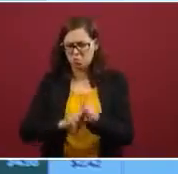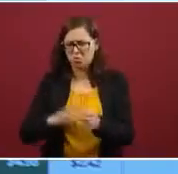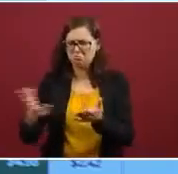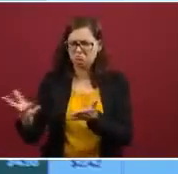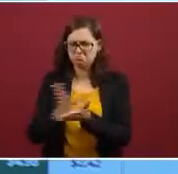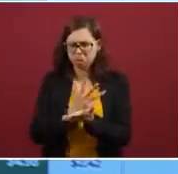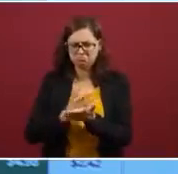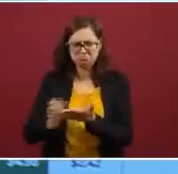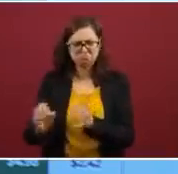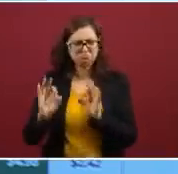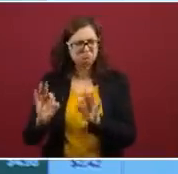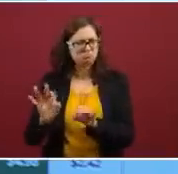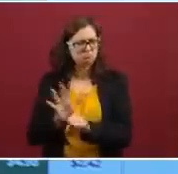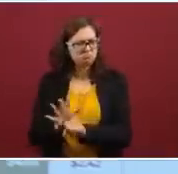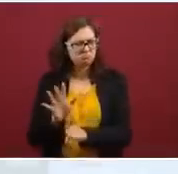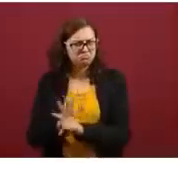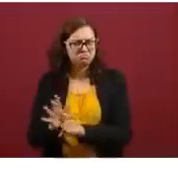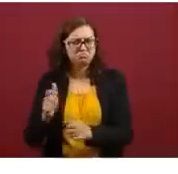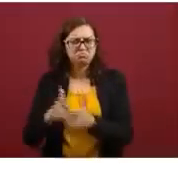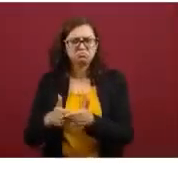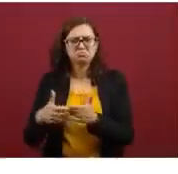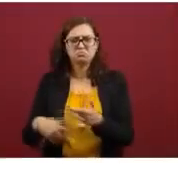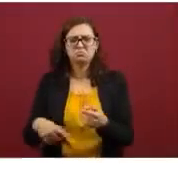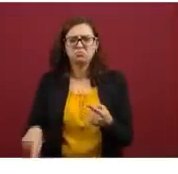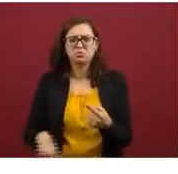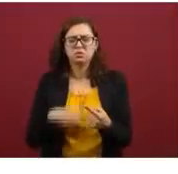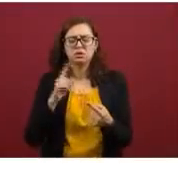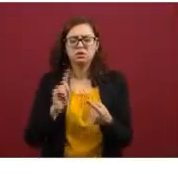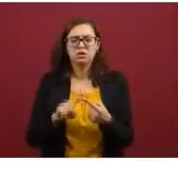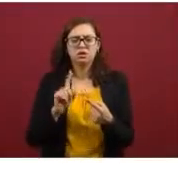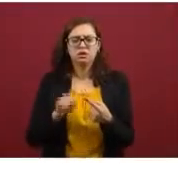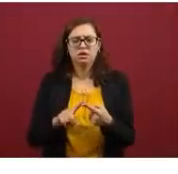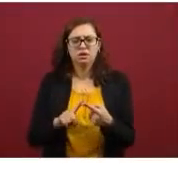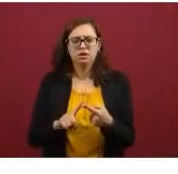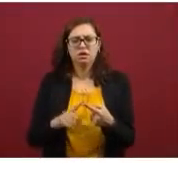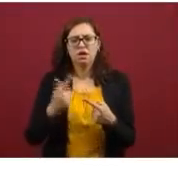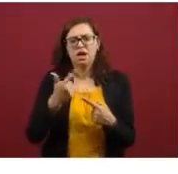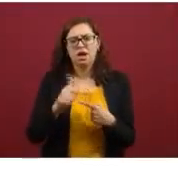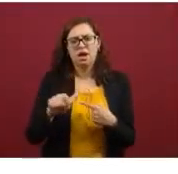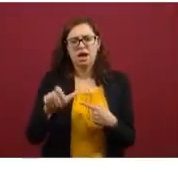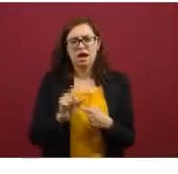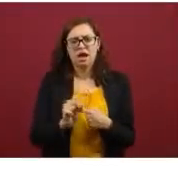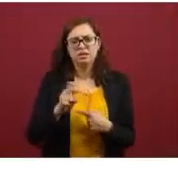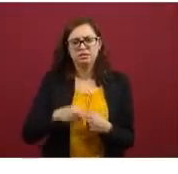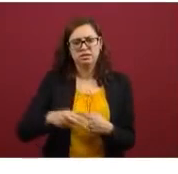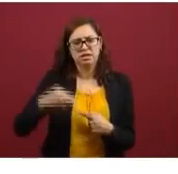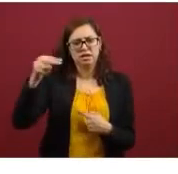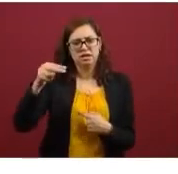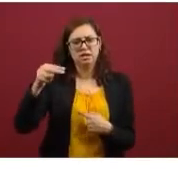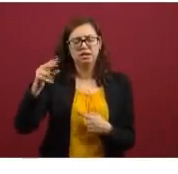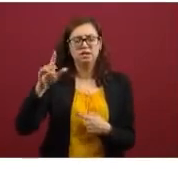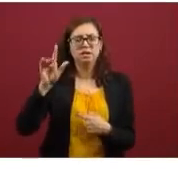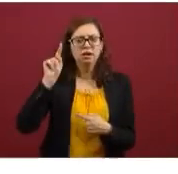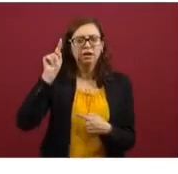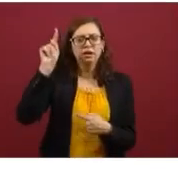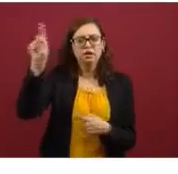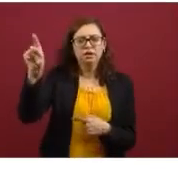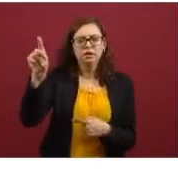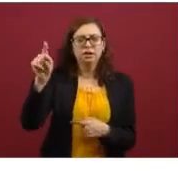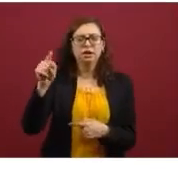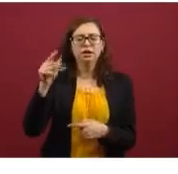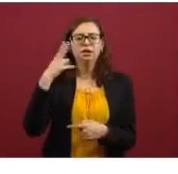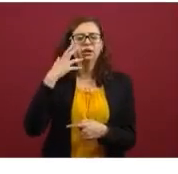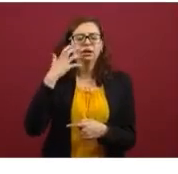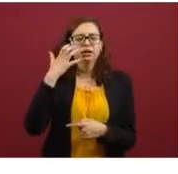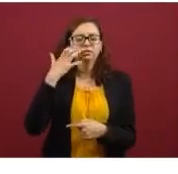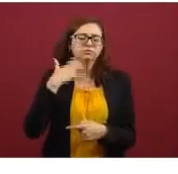más competitivos en el mercado. Primeramente tenemos Gas del Noreste, que está en Agualeguas, Nuevo